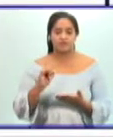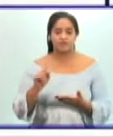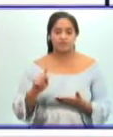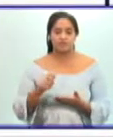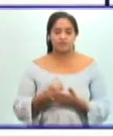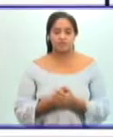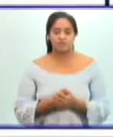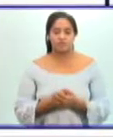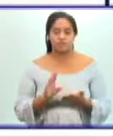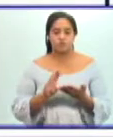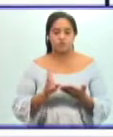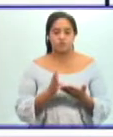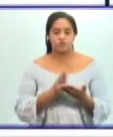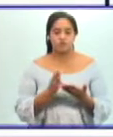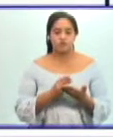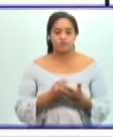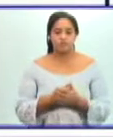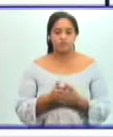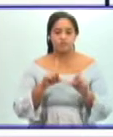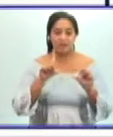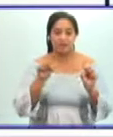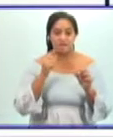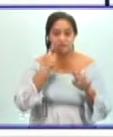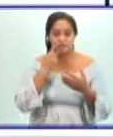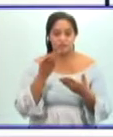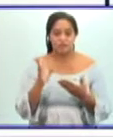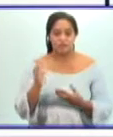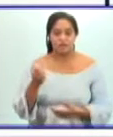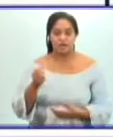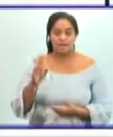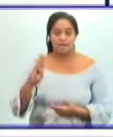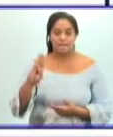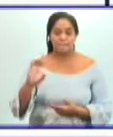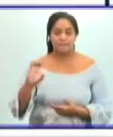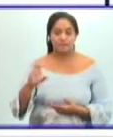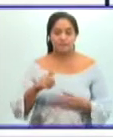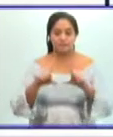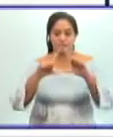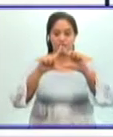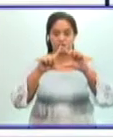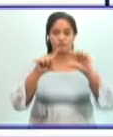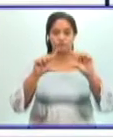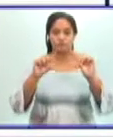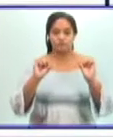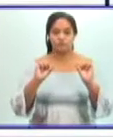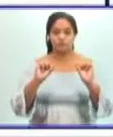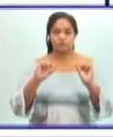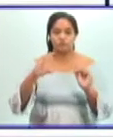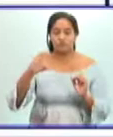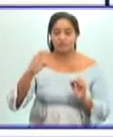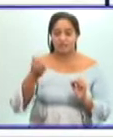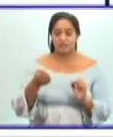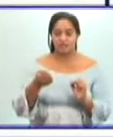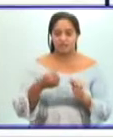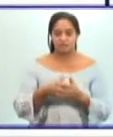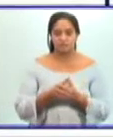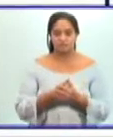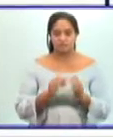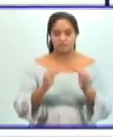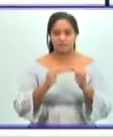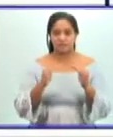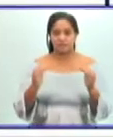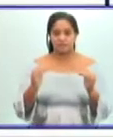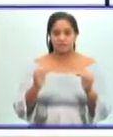de texto. En la figura ABC es un triángulo. CD es la bisectriz del ángulo